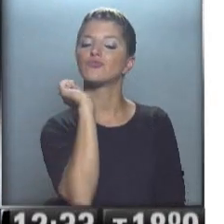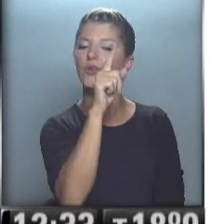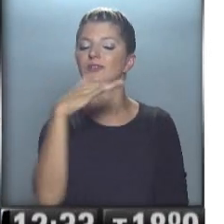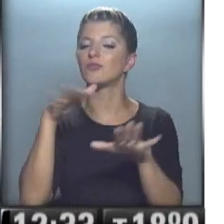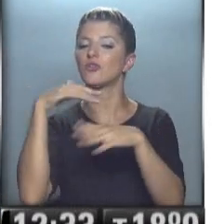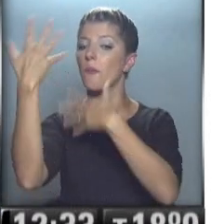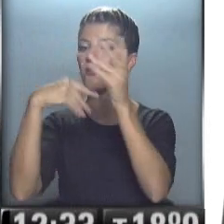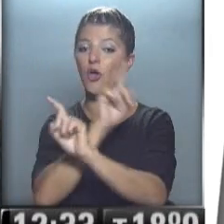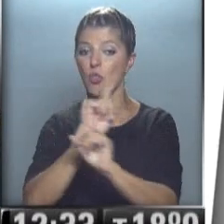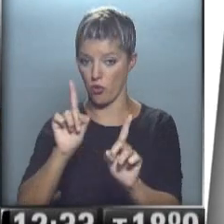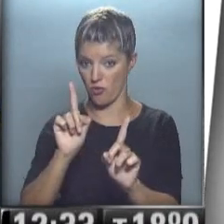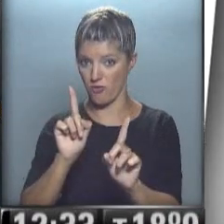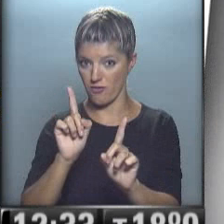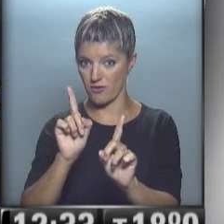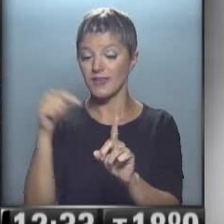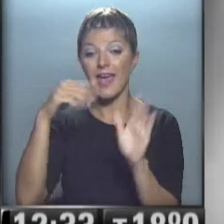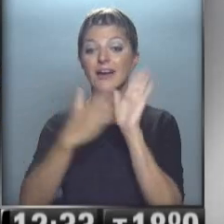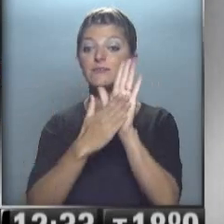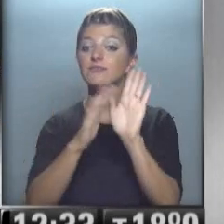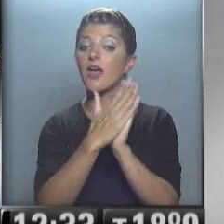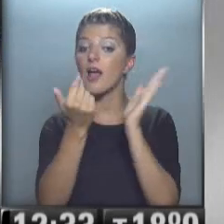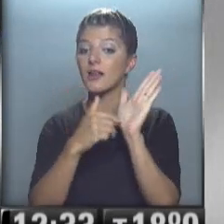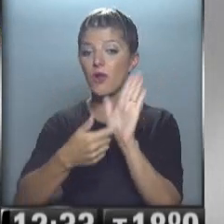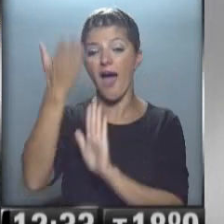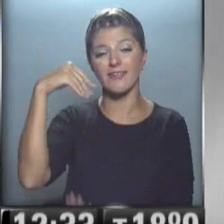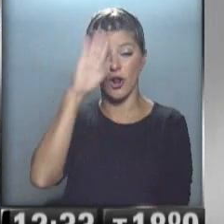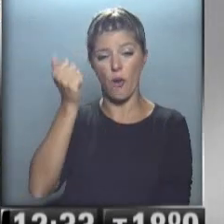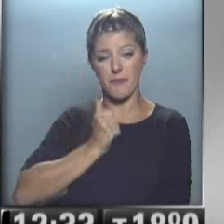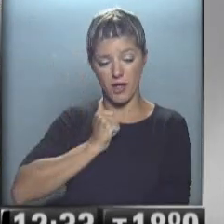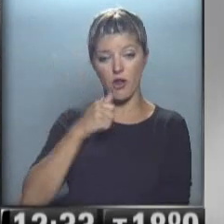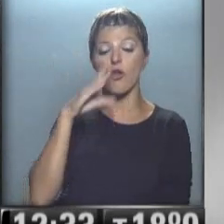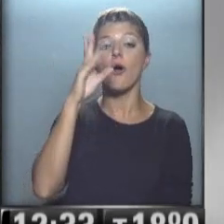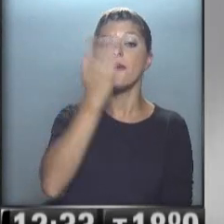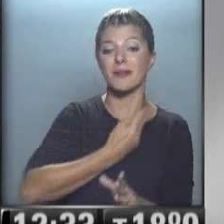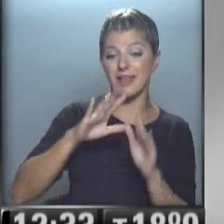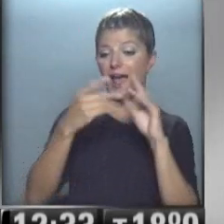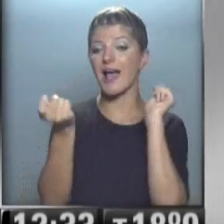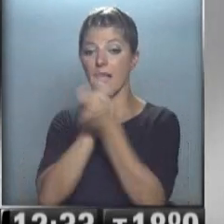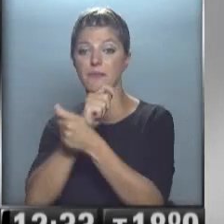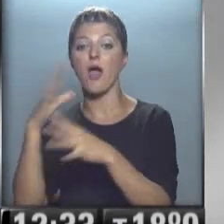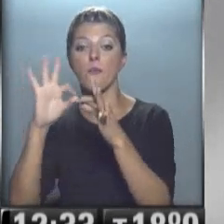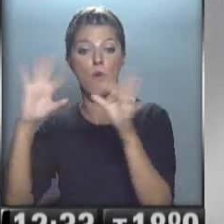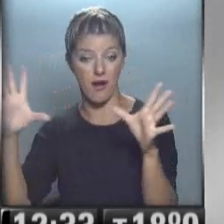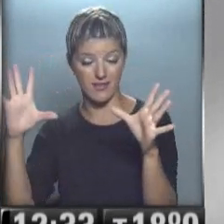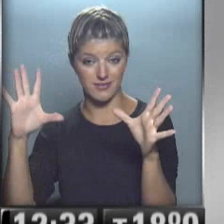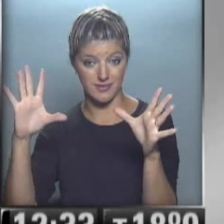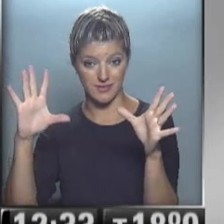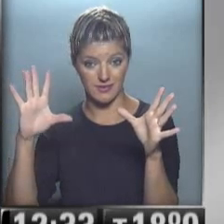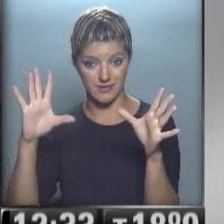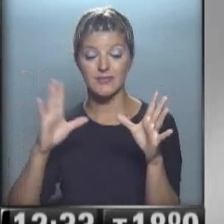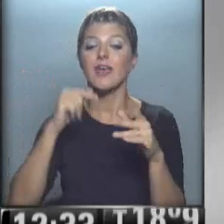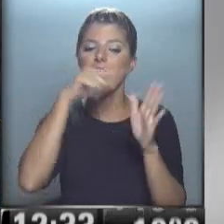violenta gin sharp cuyo libro de la dictadura A la democracia marco conceptual para la liberación